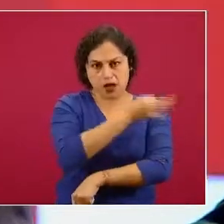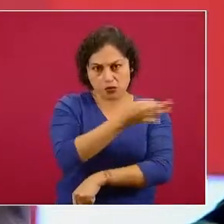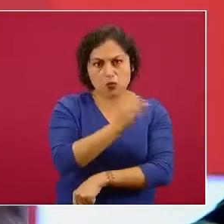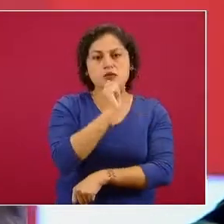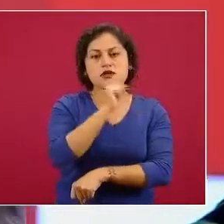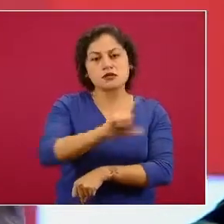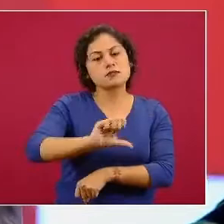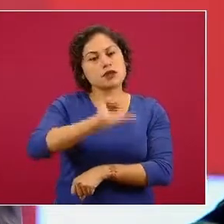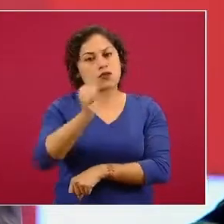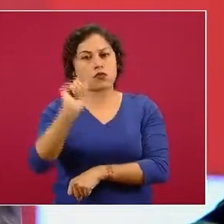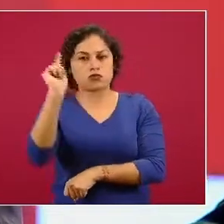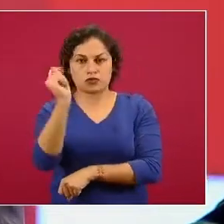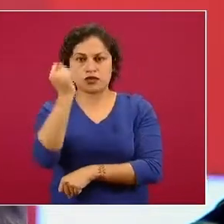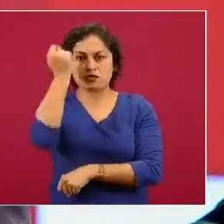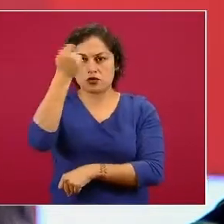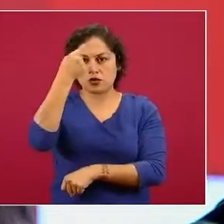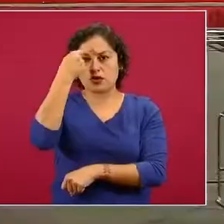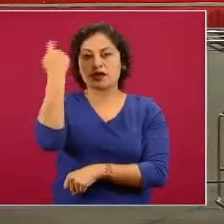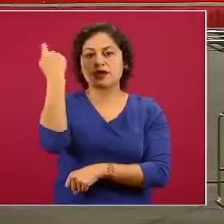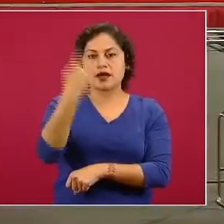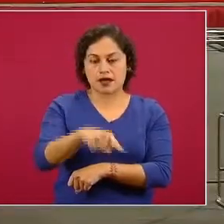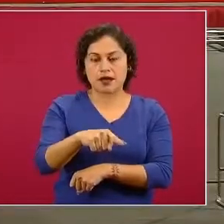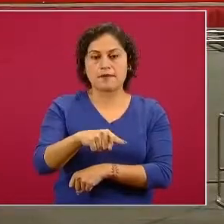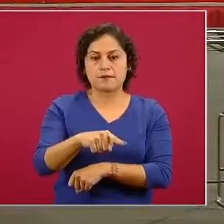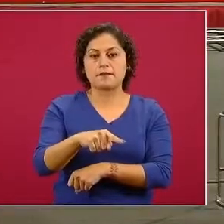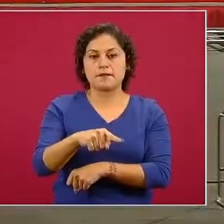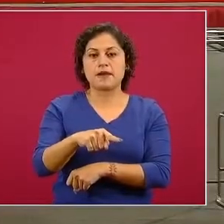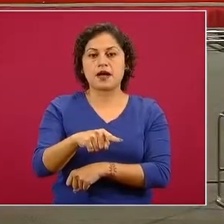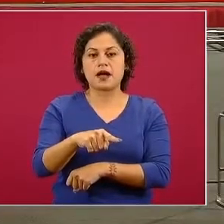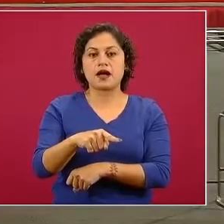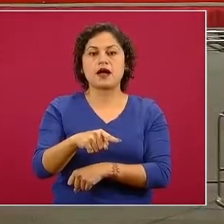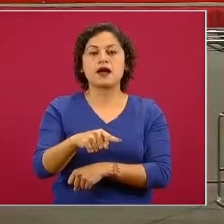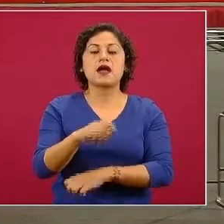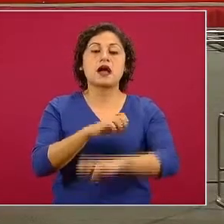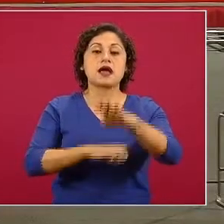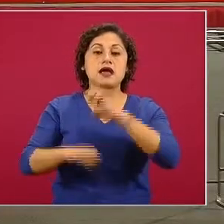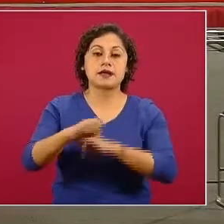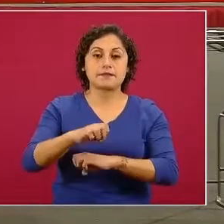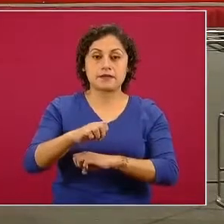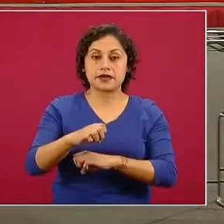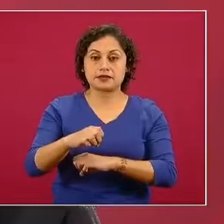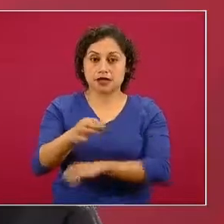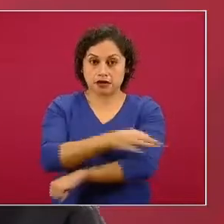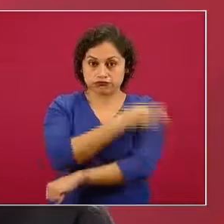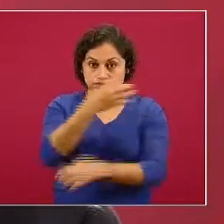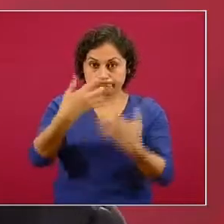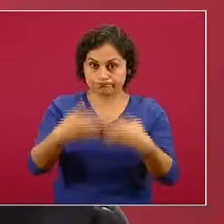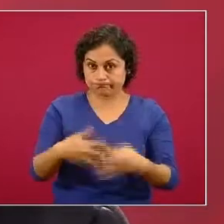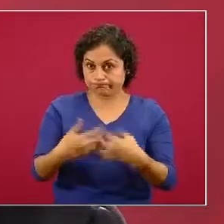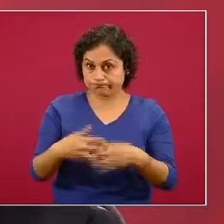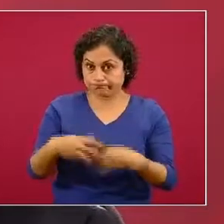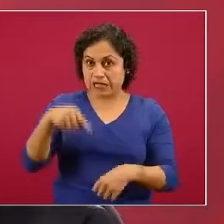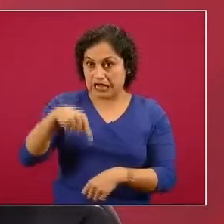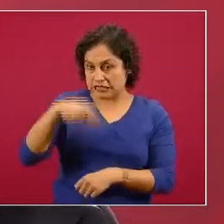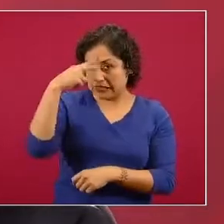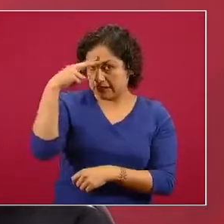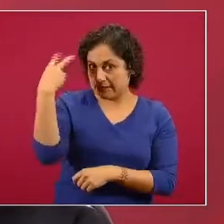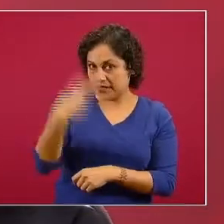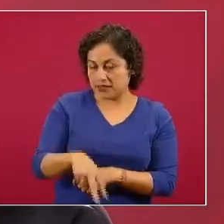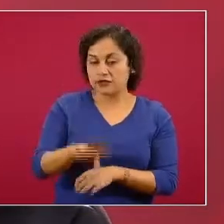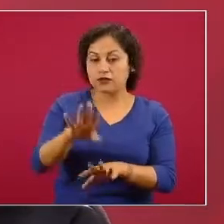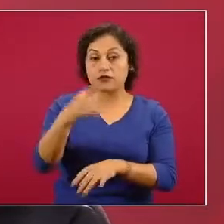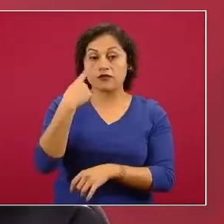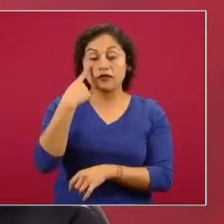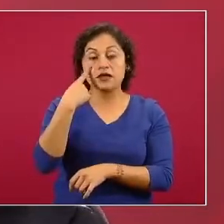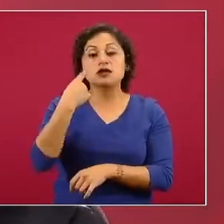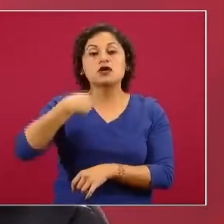transferencia tecnológica para el desarrollo de una planta productora de vacunas en México. Hemos anunciado desde el 1 de octubre,